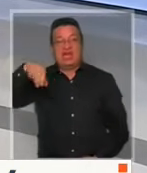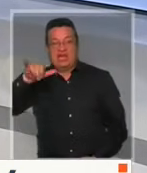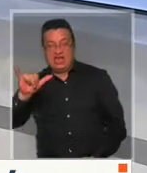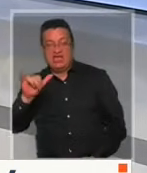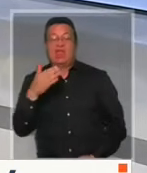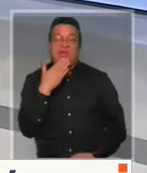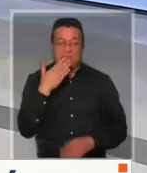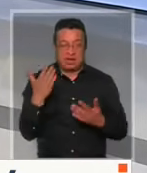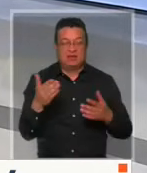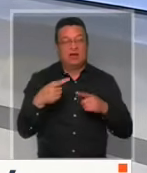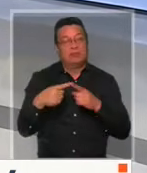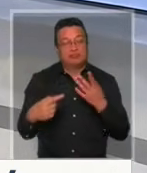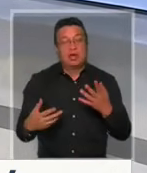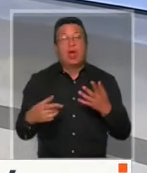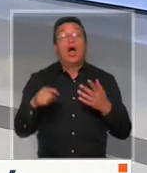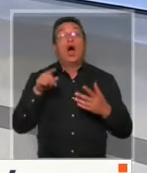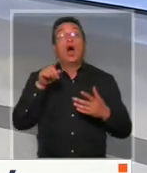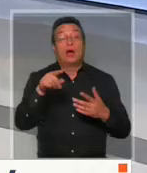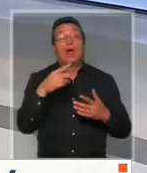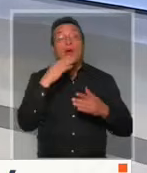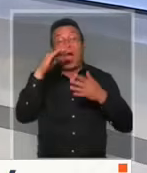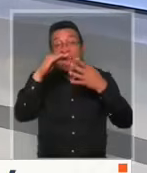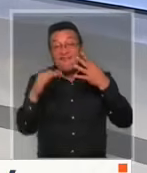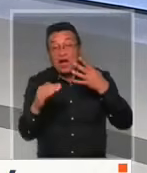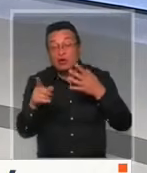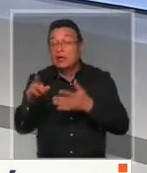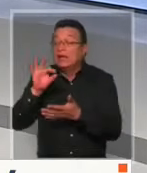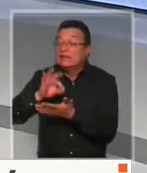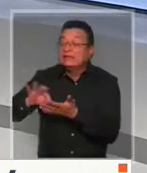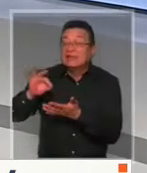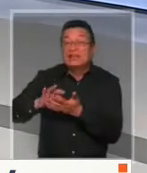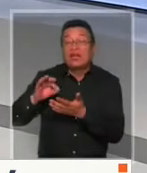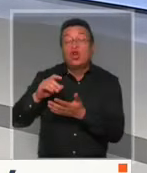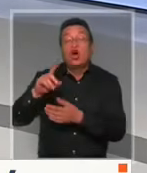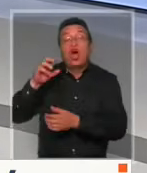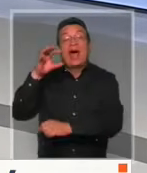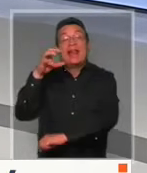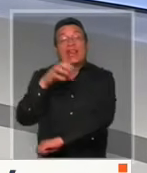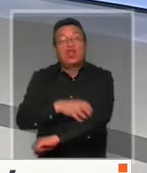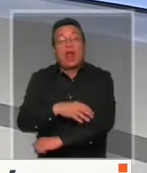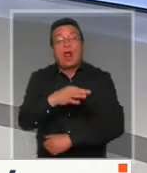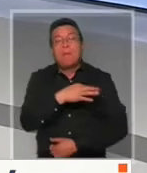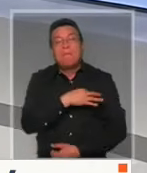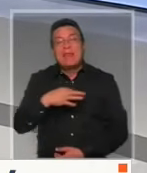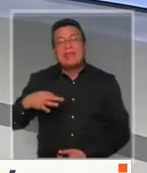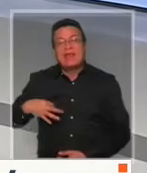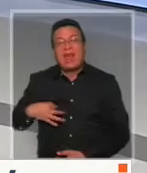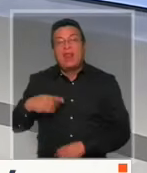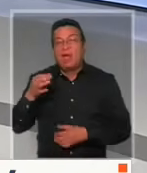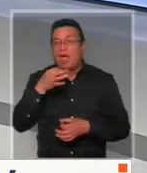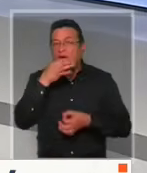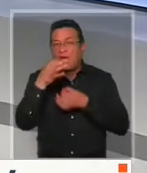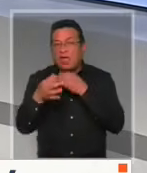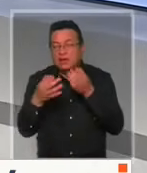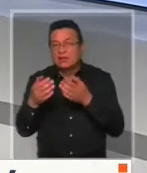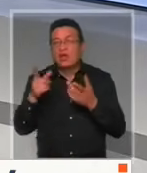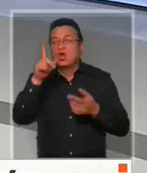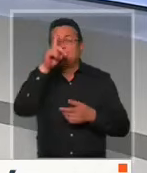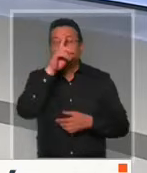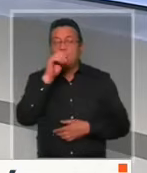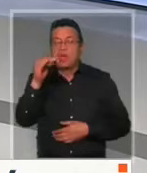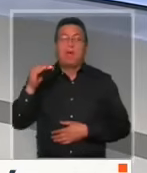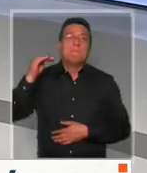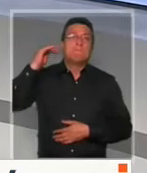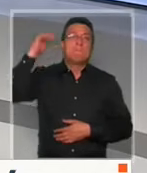Pero me quiero detener en esta parte de acá abajo, donde dice secretarios regionales ministeriales, porque ha habido muchas dudas. Se le ha llamado hasta el sheriff que van a